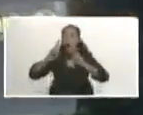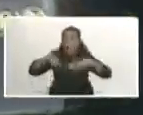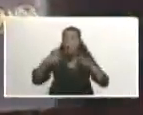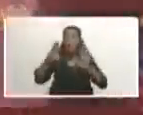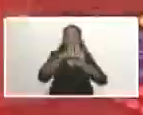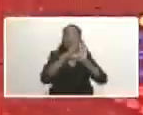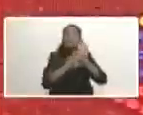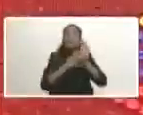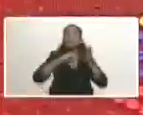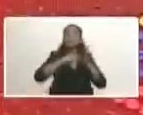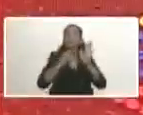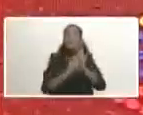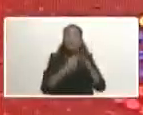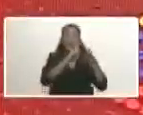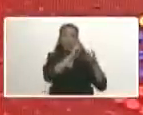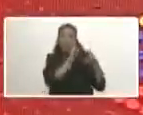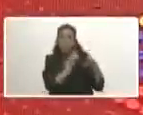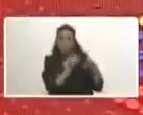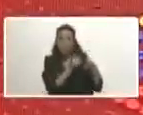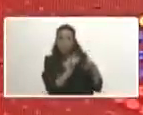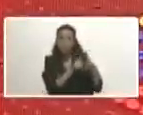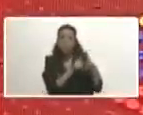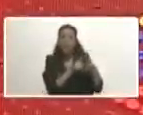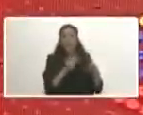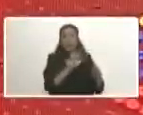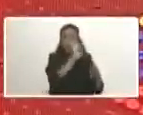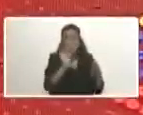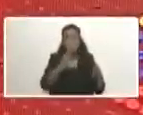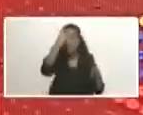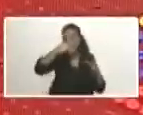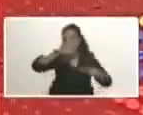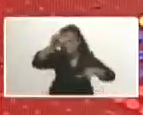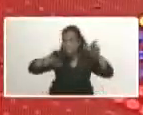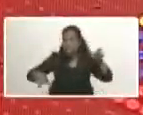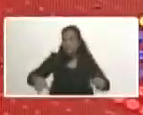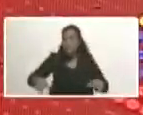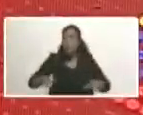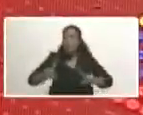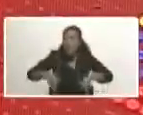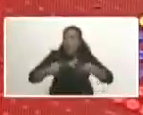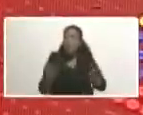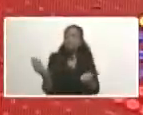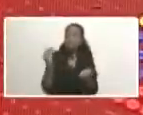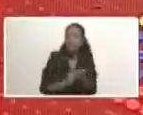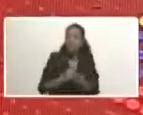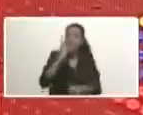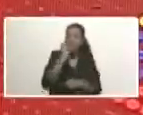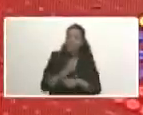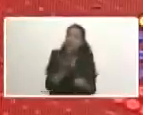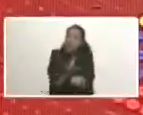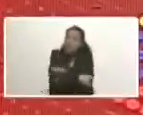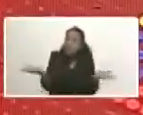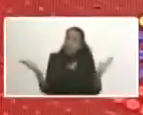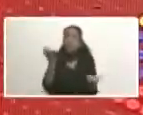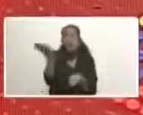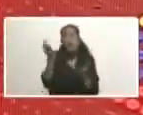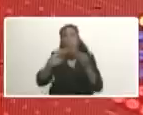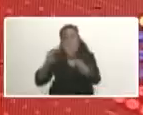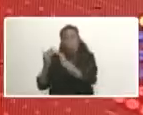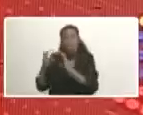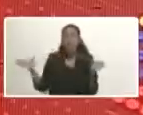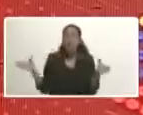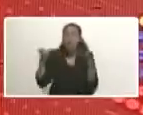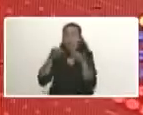misión en los siguientes términos. Estos efectivos de la Guardia Nacional deben estar al servicio de la comunidad